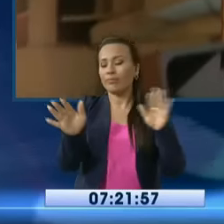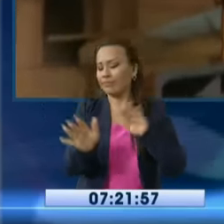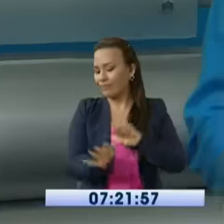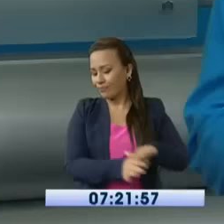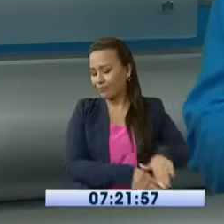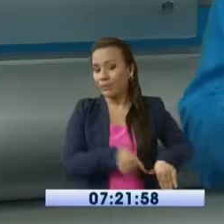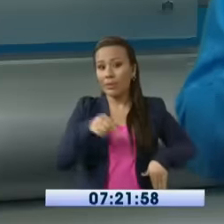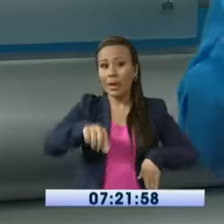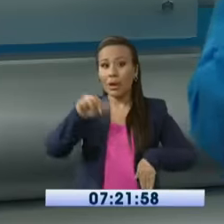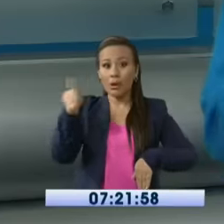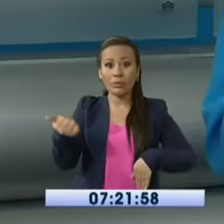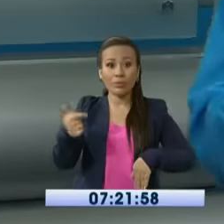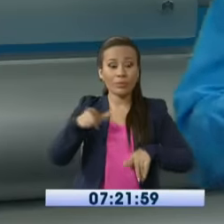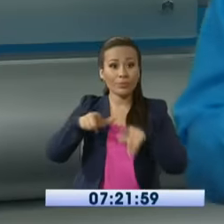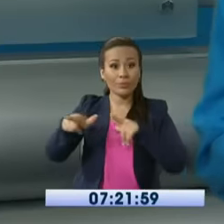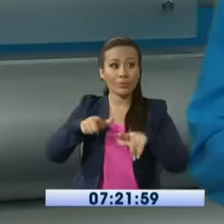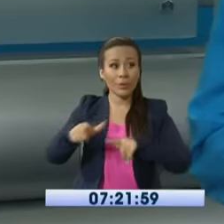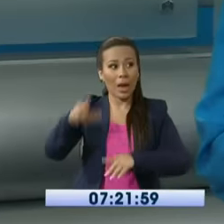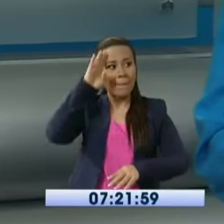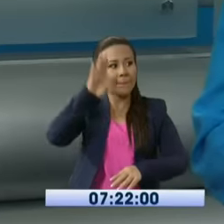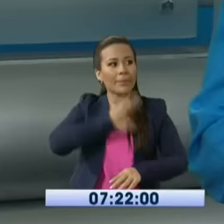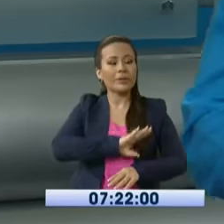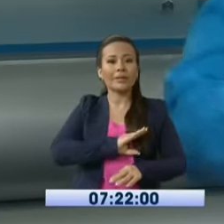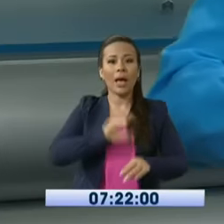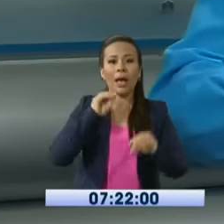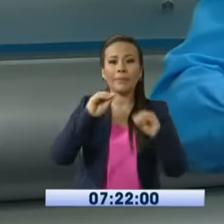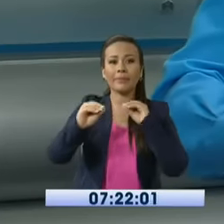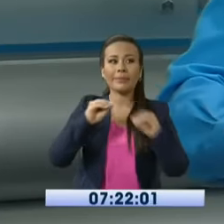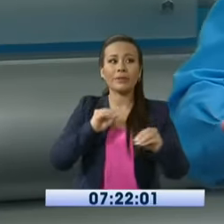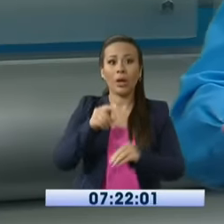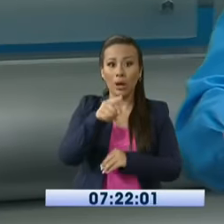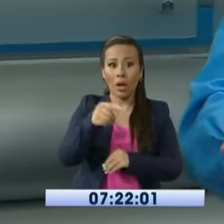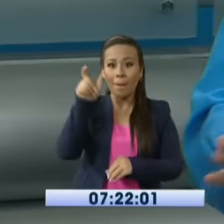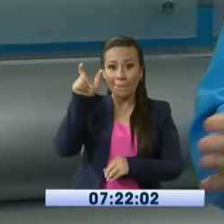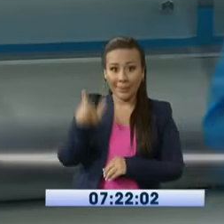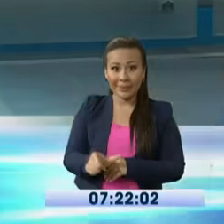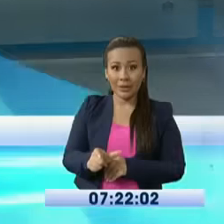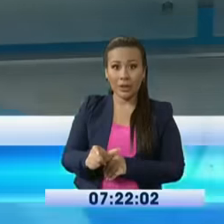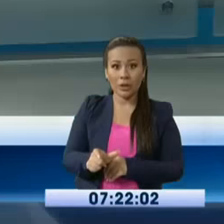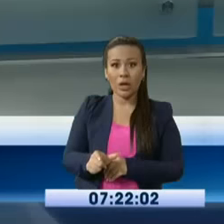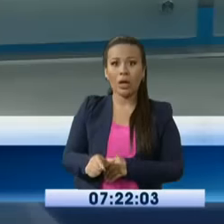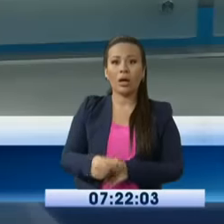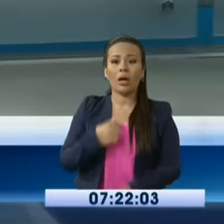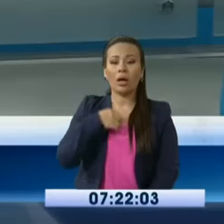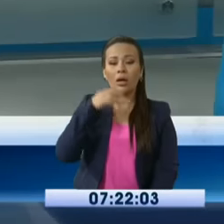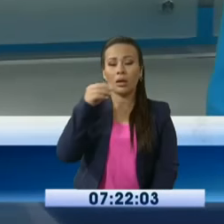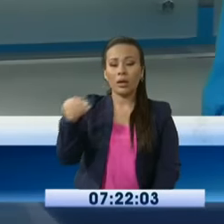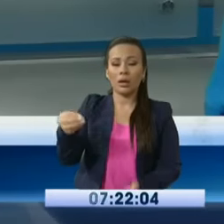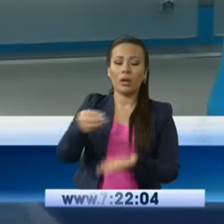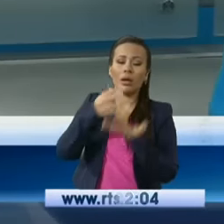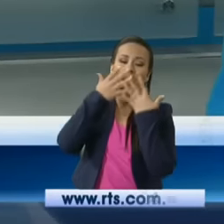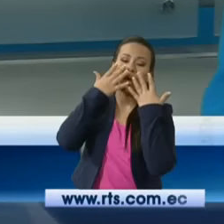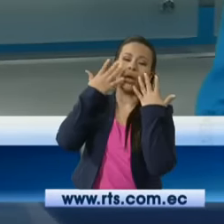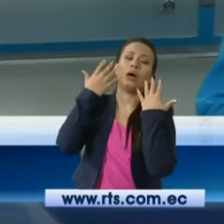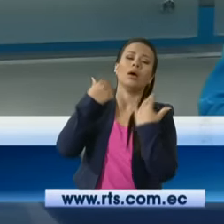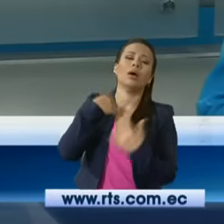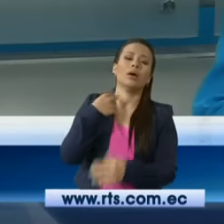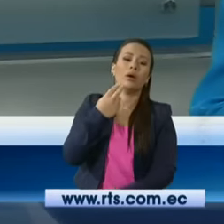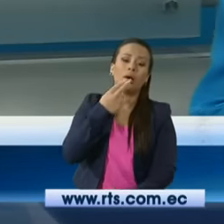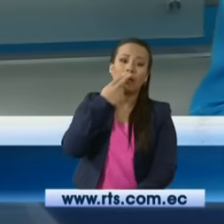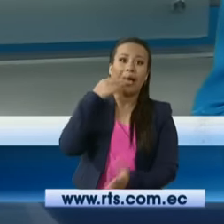Policía Nacional alertó de la presencia de un supuesto escopolaminado en el suroeste de Guayaquil. A la víctima, la cual